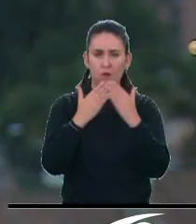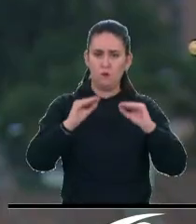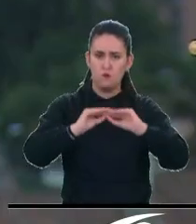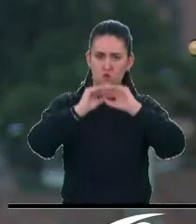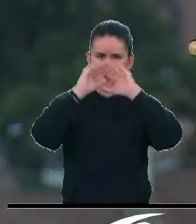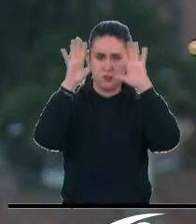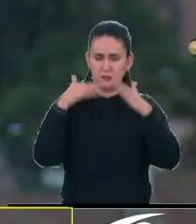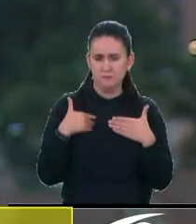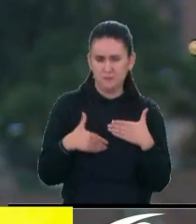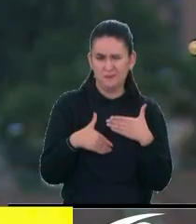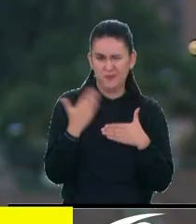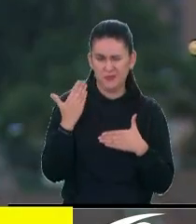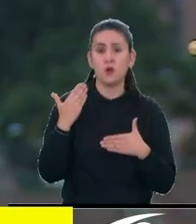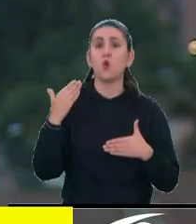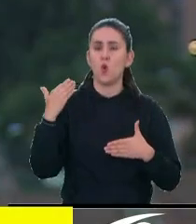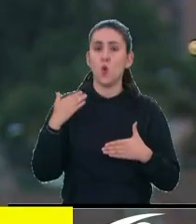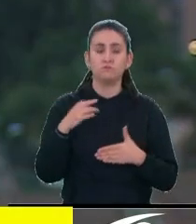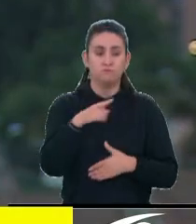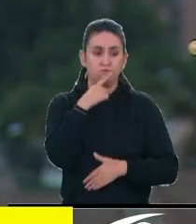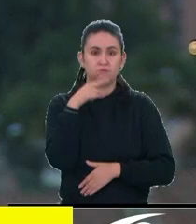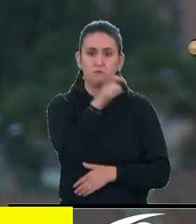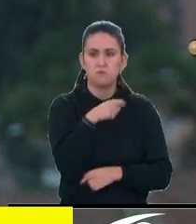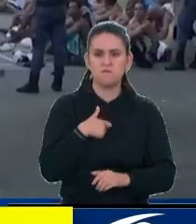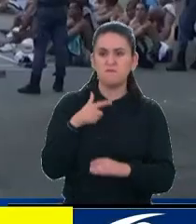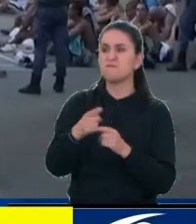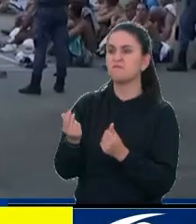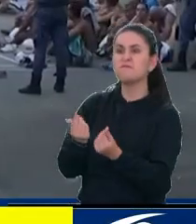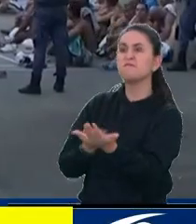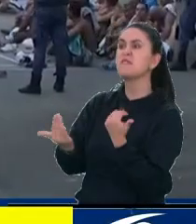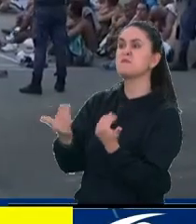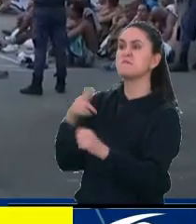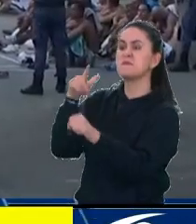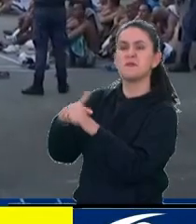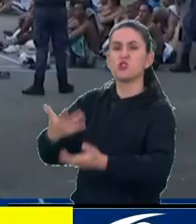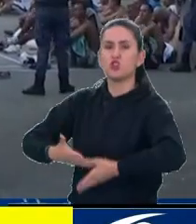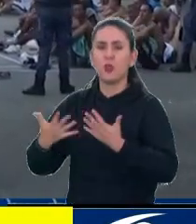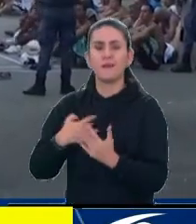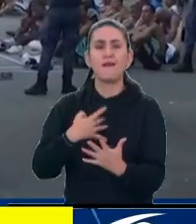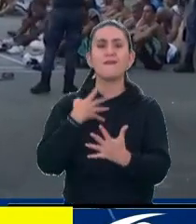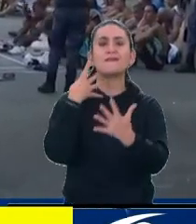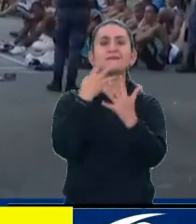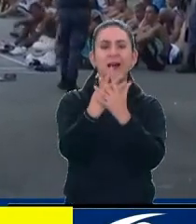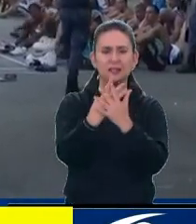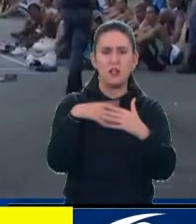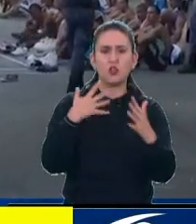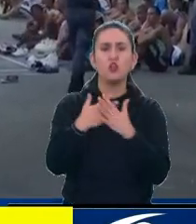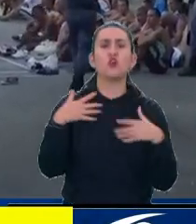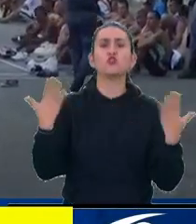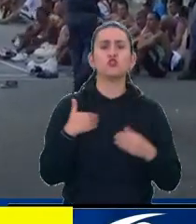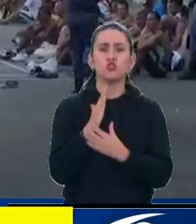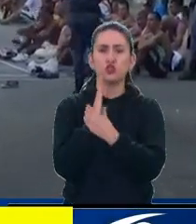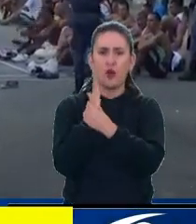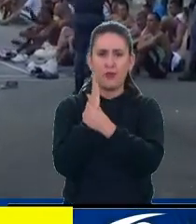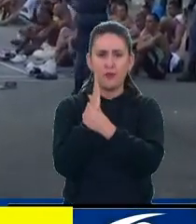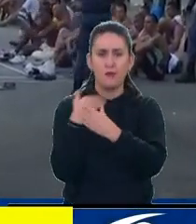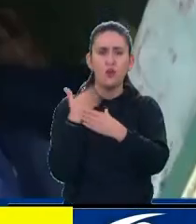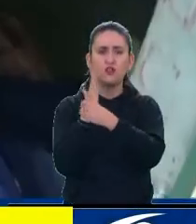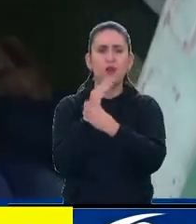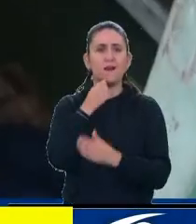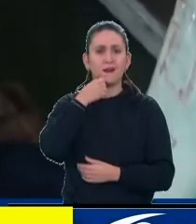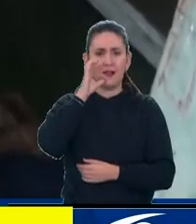comienzo con un duro golpe a la extorsión que aceptaron las autoridades en la cárcel de máxima seguridad de la dorada en el departamento de caldas